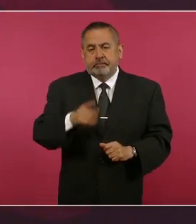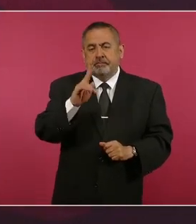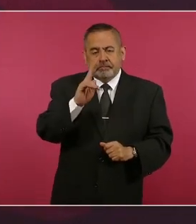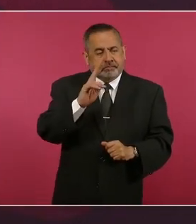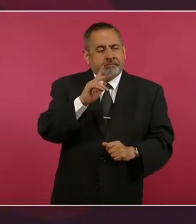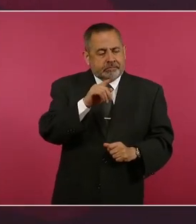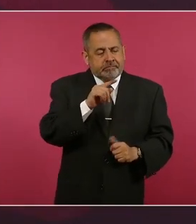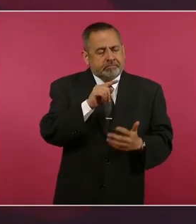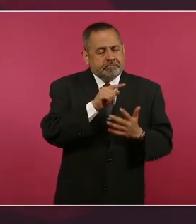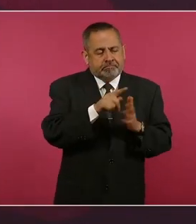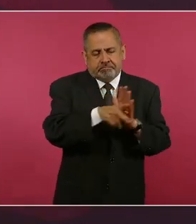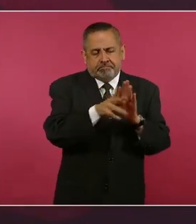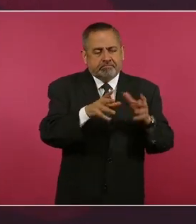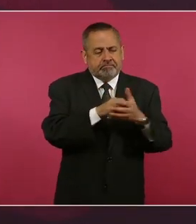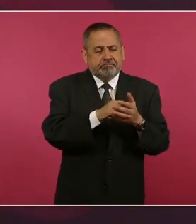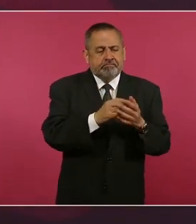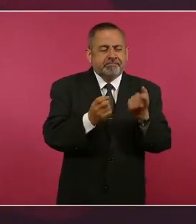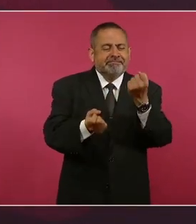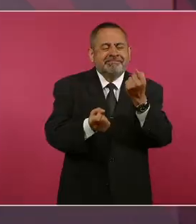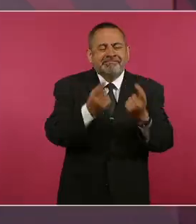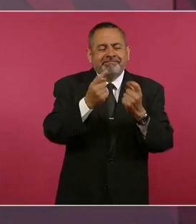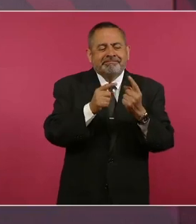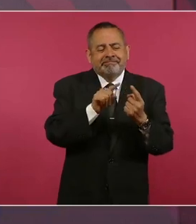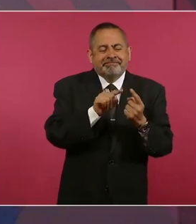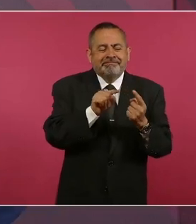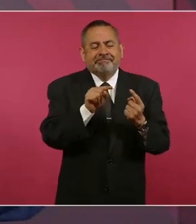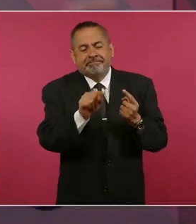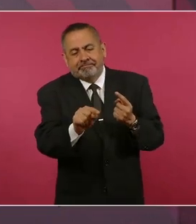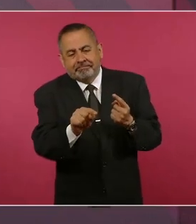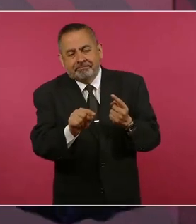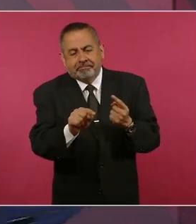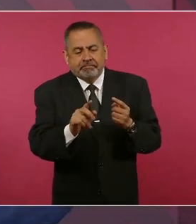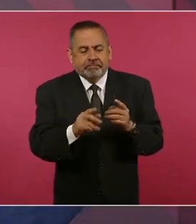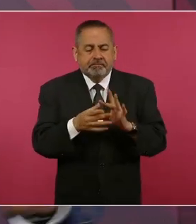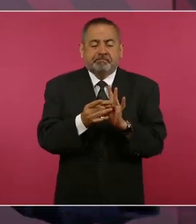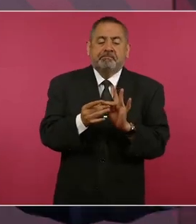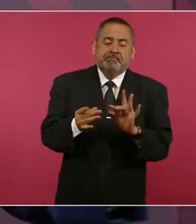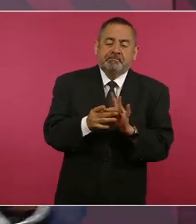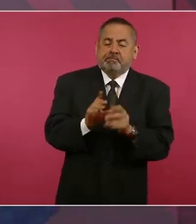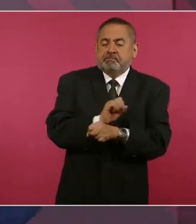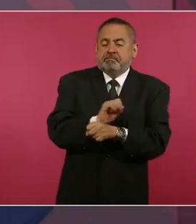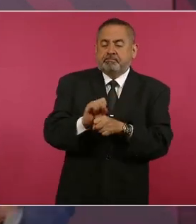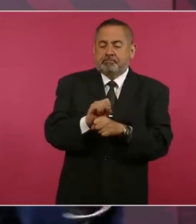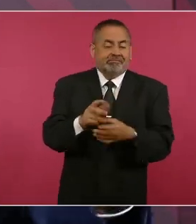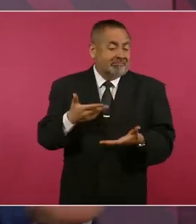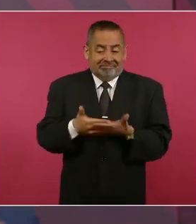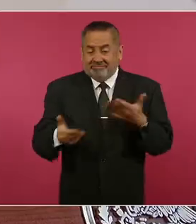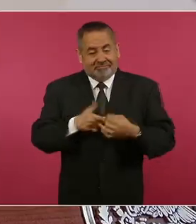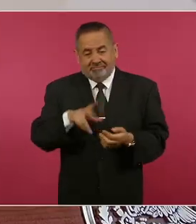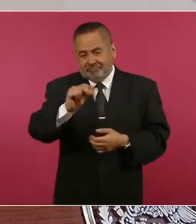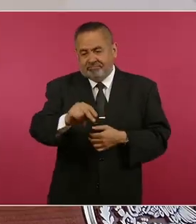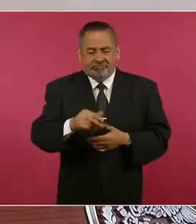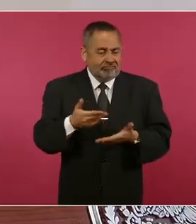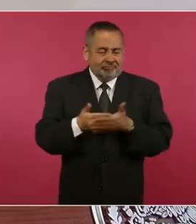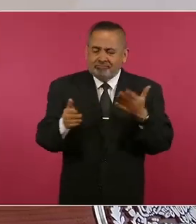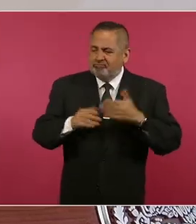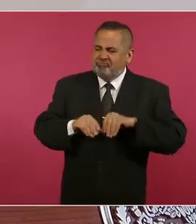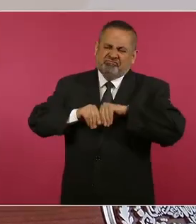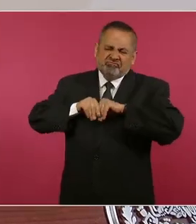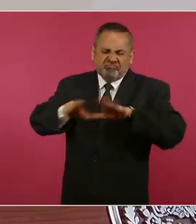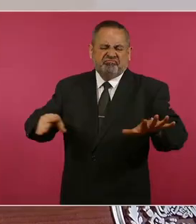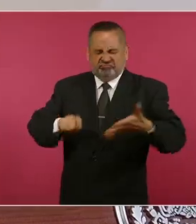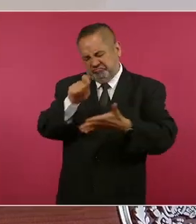especificidad, ese matiz. Ahora no, ahora no, ahora